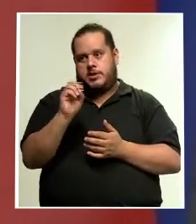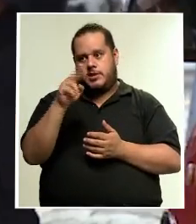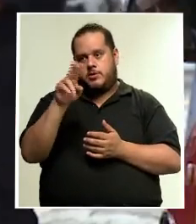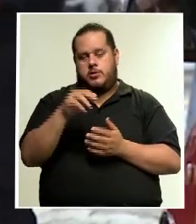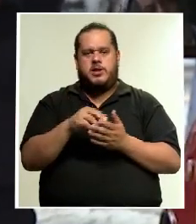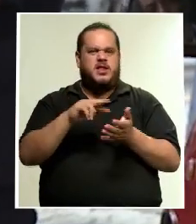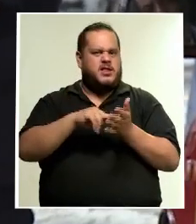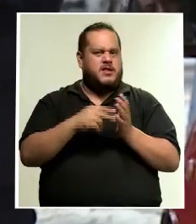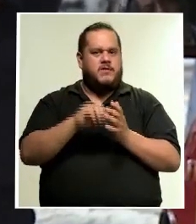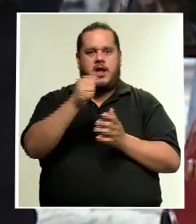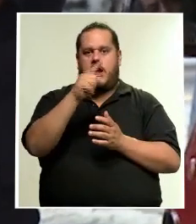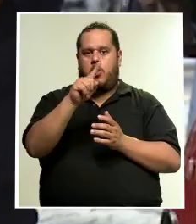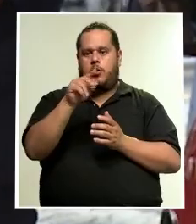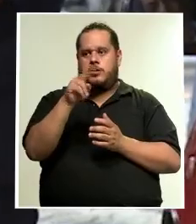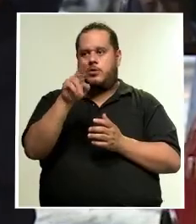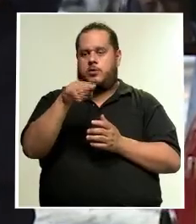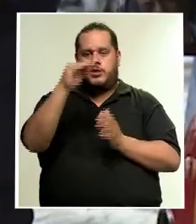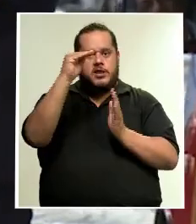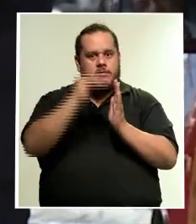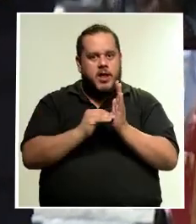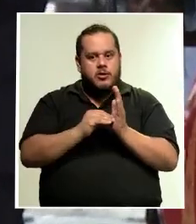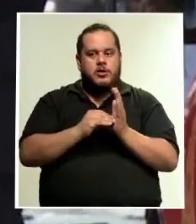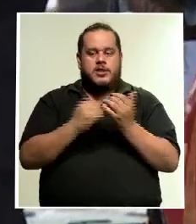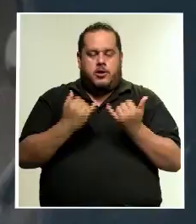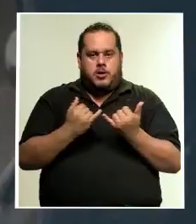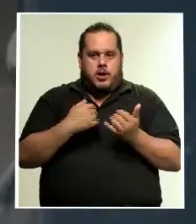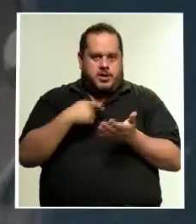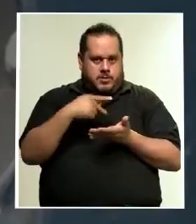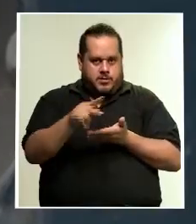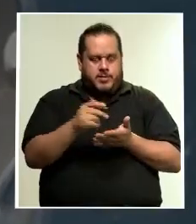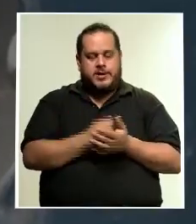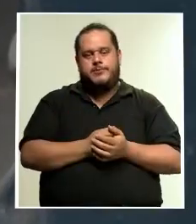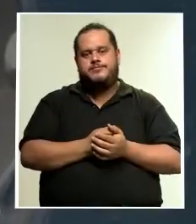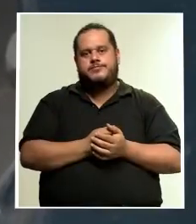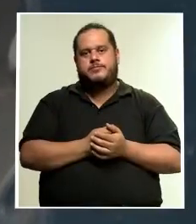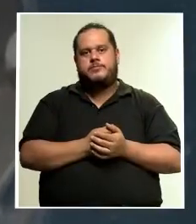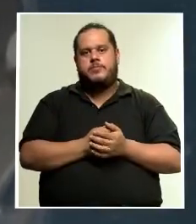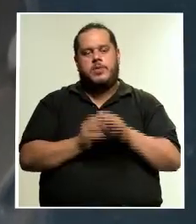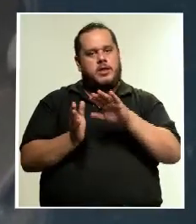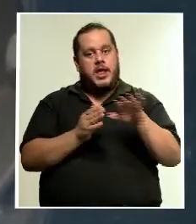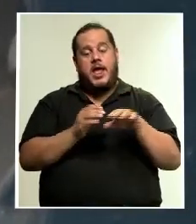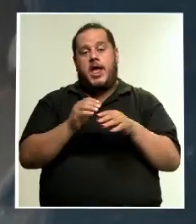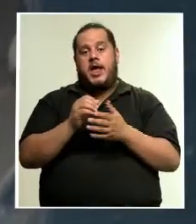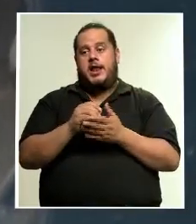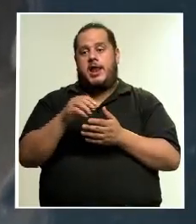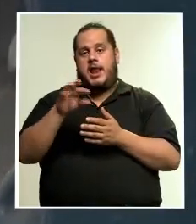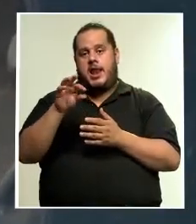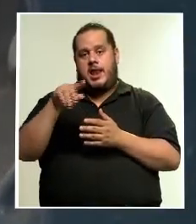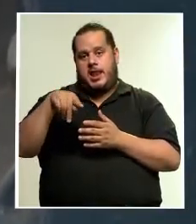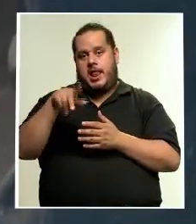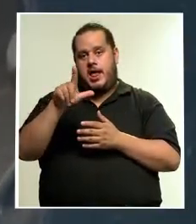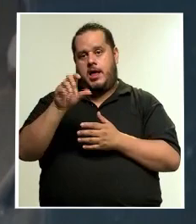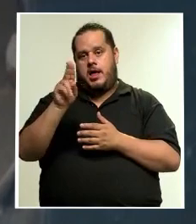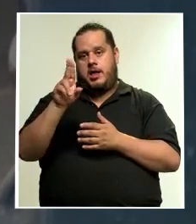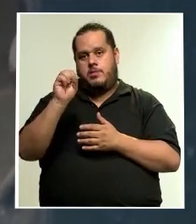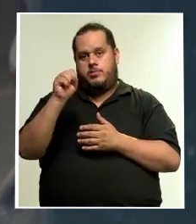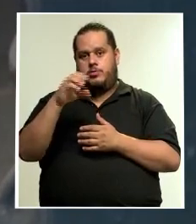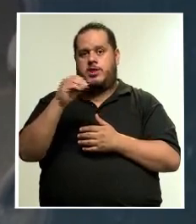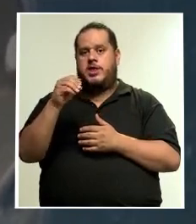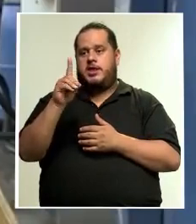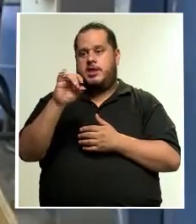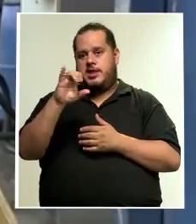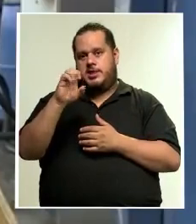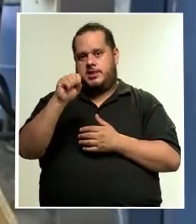colones, es decir, 11 colones menos que lo que estamos pagando actualmente. Entre tanto, la gasolina plus y el diésel bajarían 9